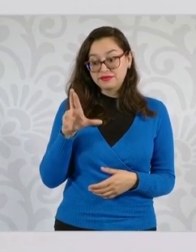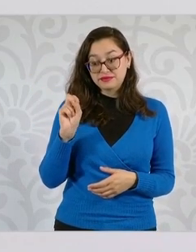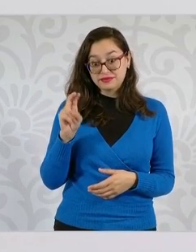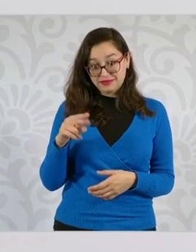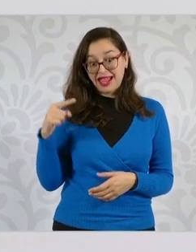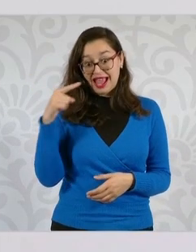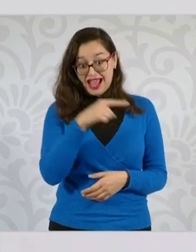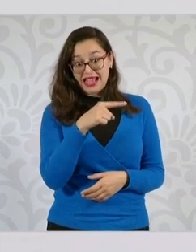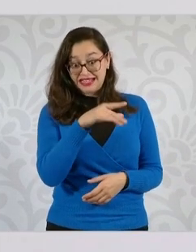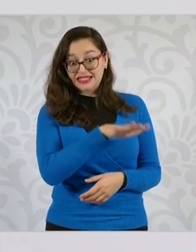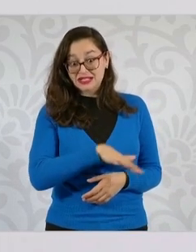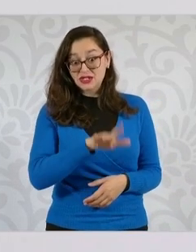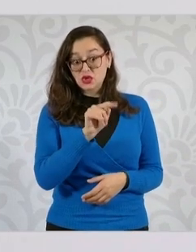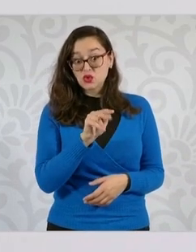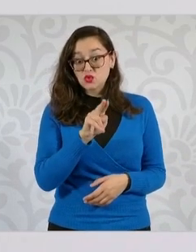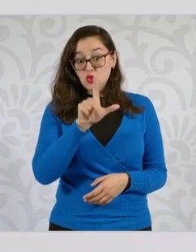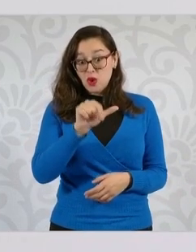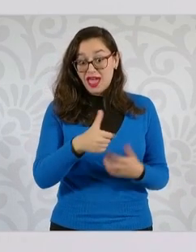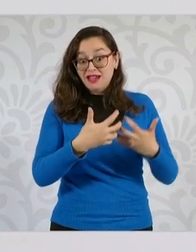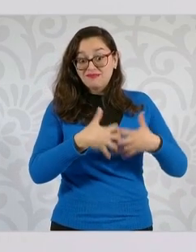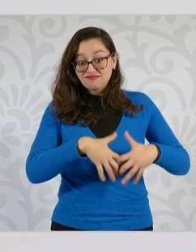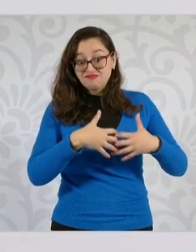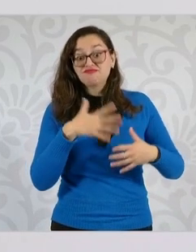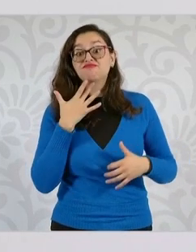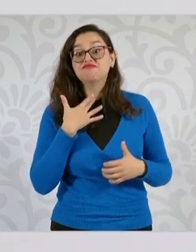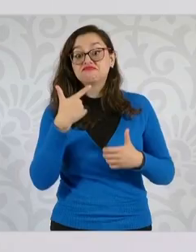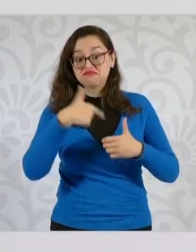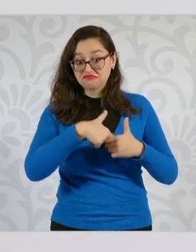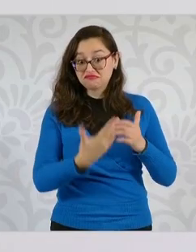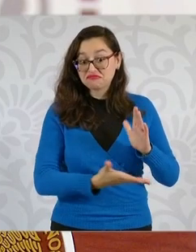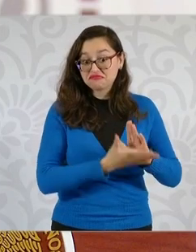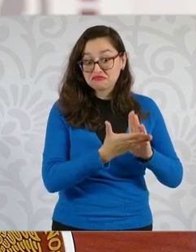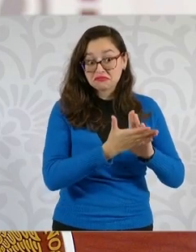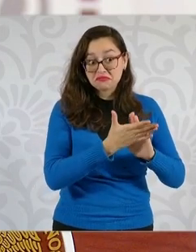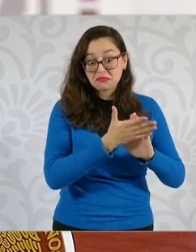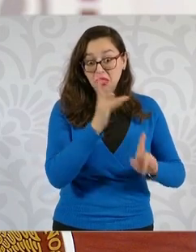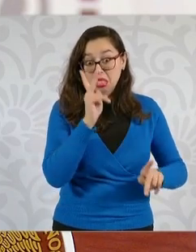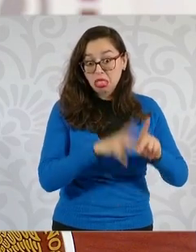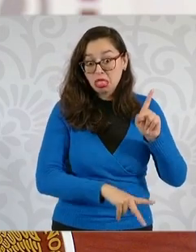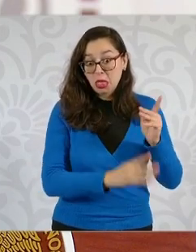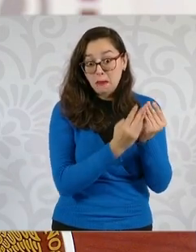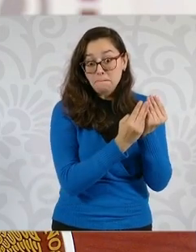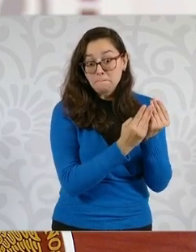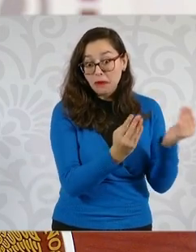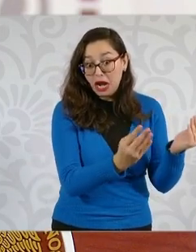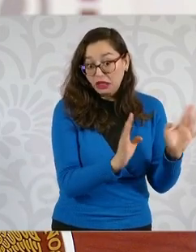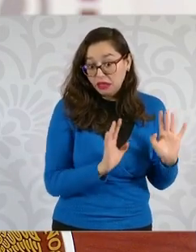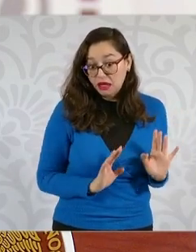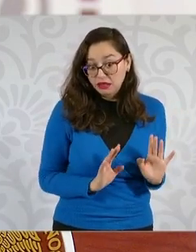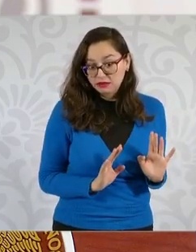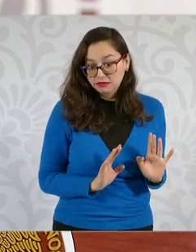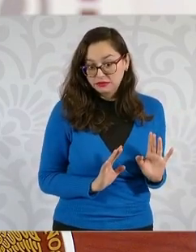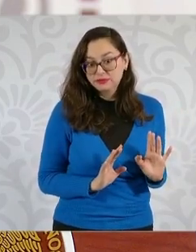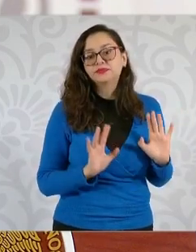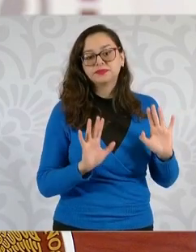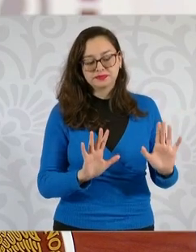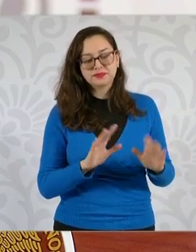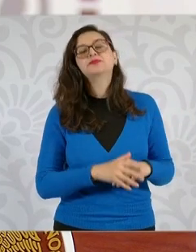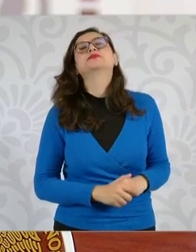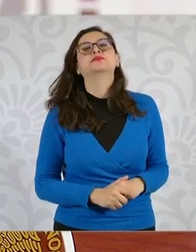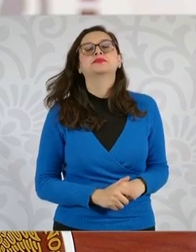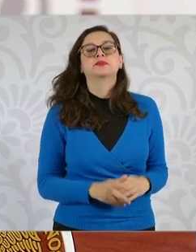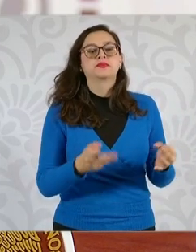en media barda se va se está construyendo en una parte un hospital del IMSS que